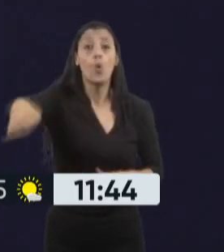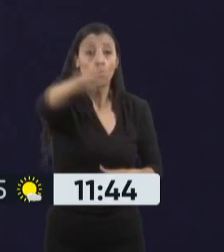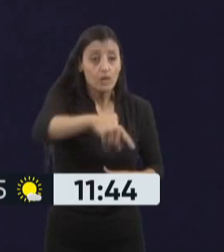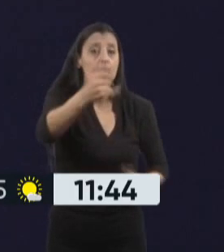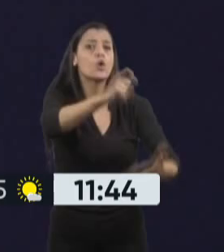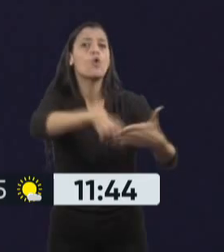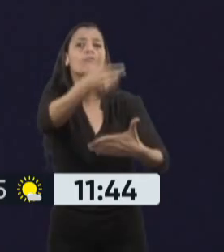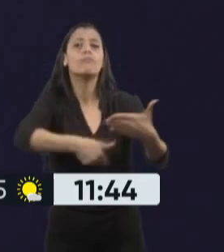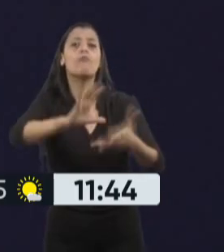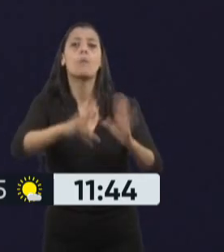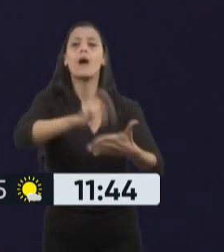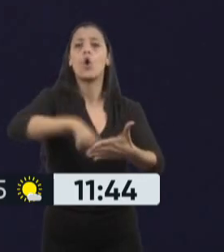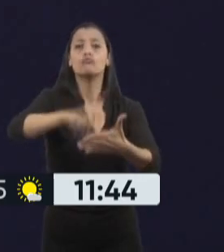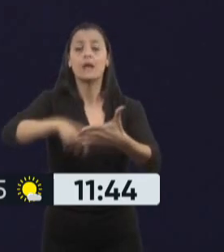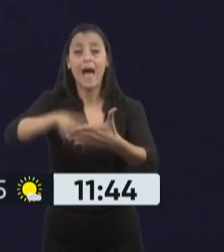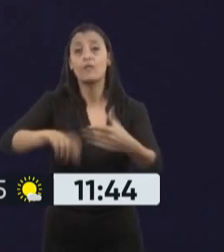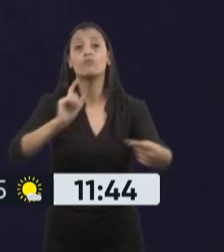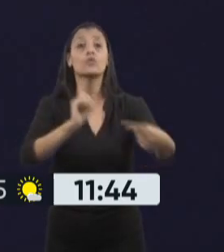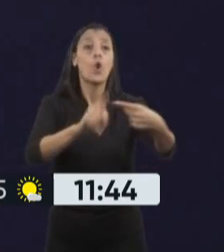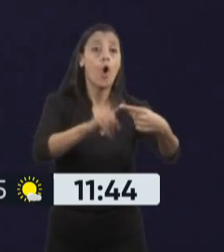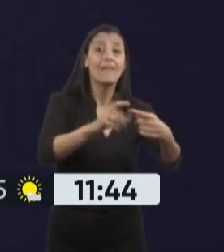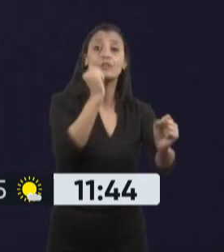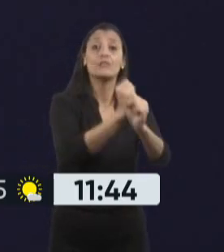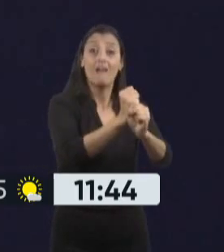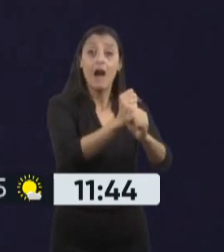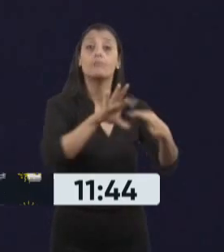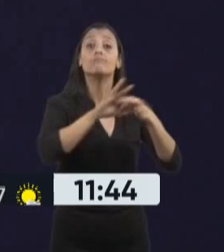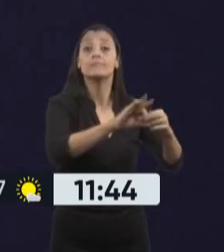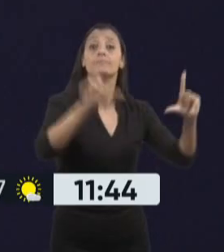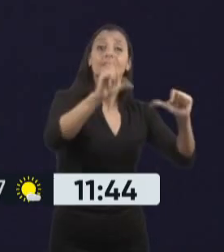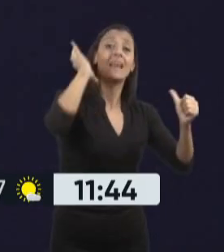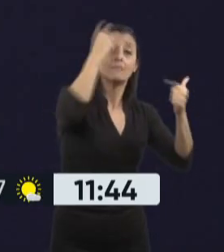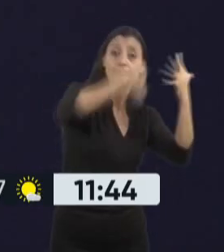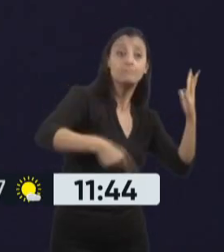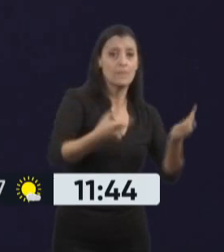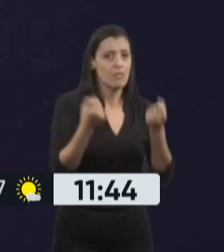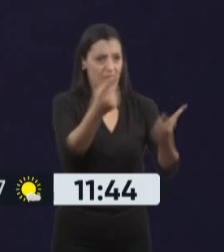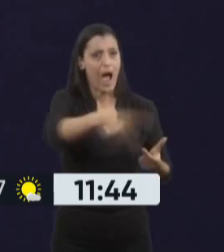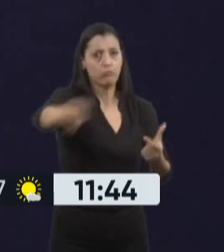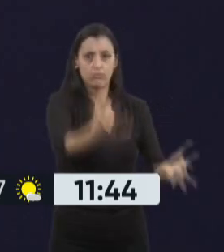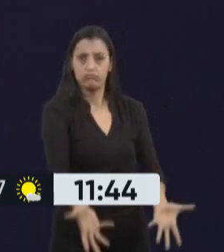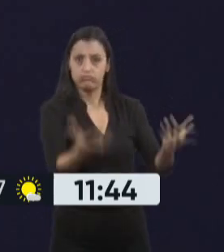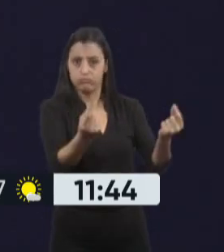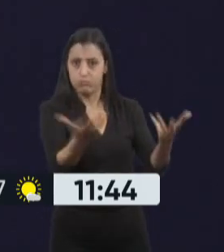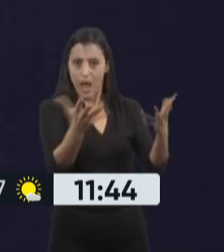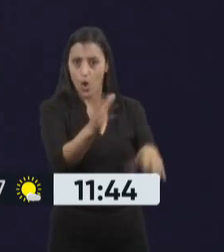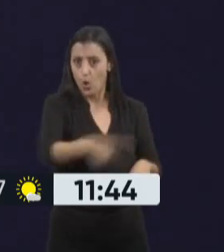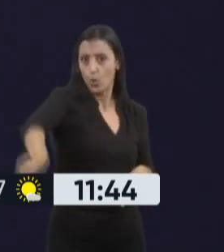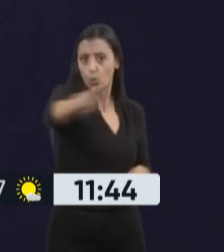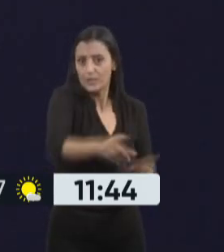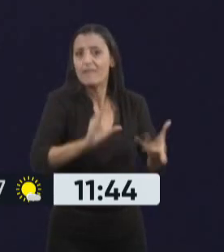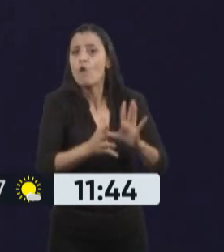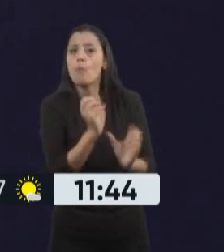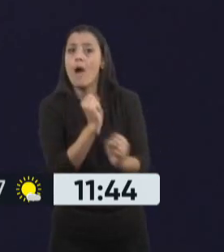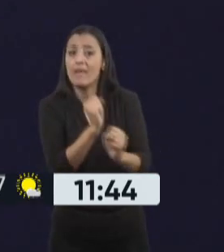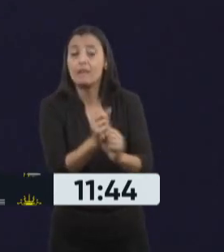relación laboral con el medio. Me parece que eso es aportarles valor a ustedes también y, más allá de que